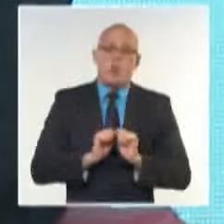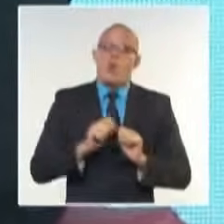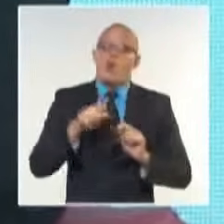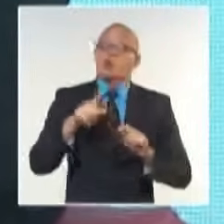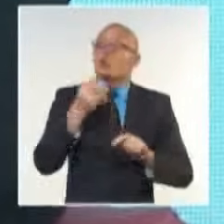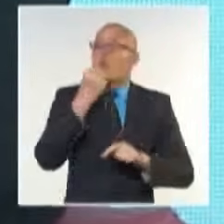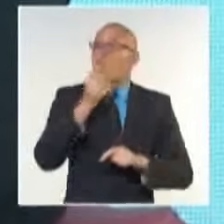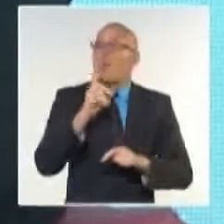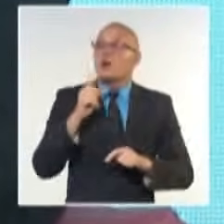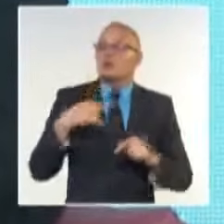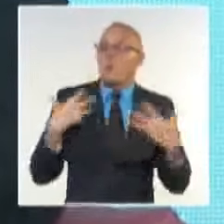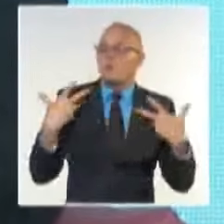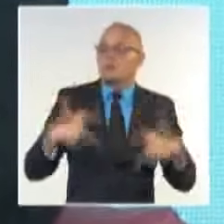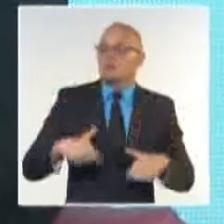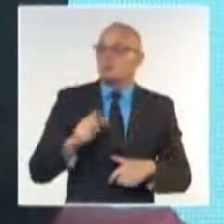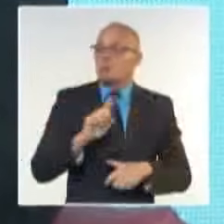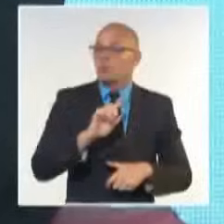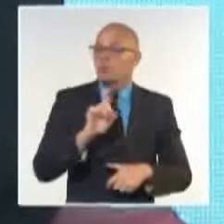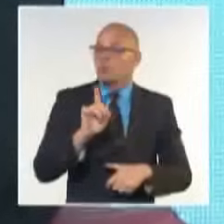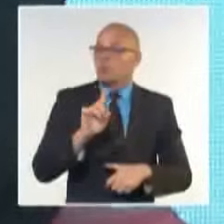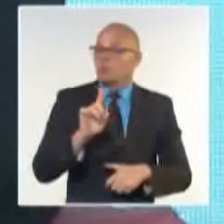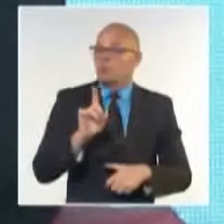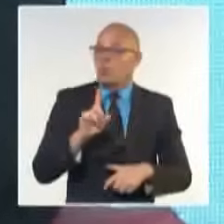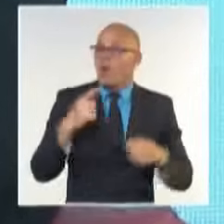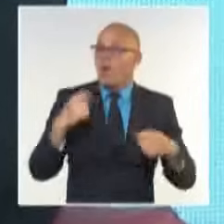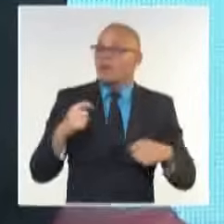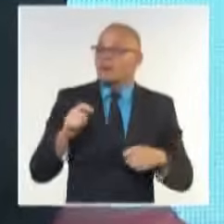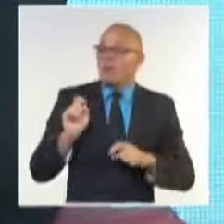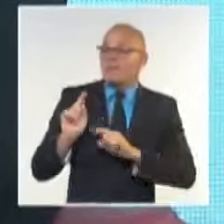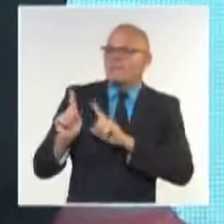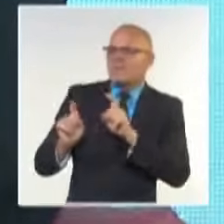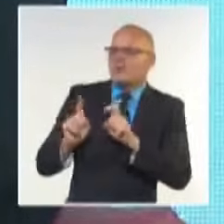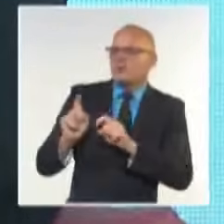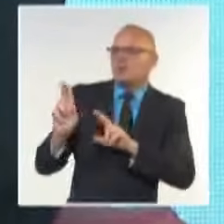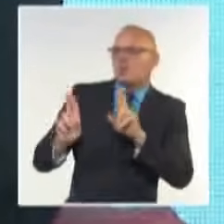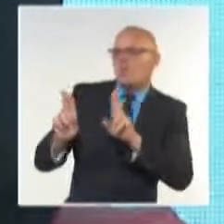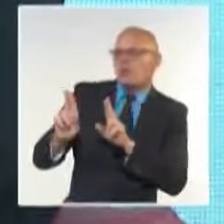las decisiones personales. Es verdad, el sector